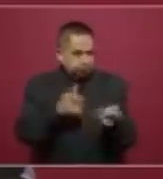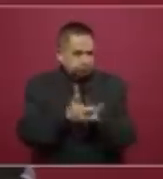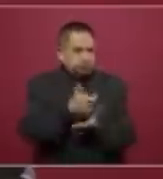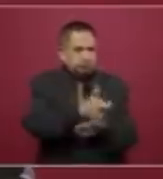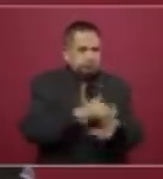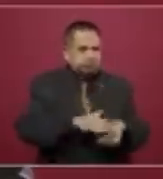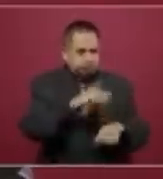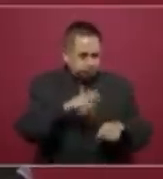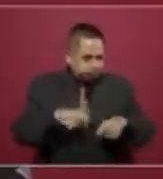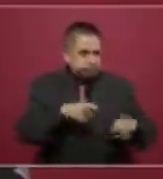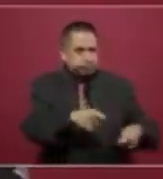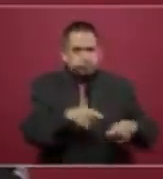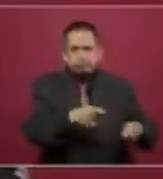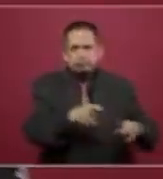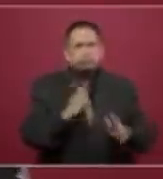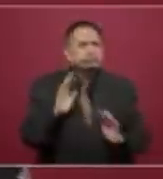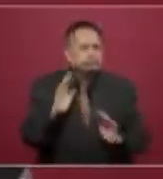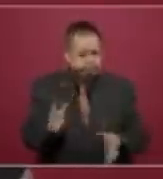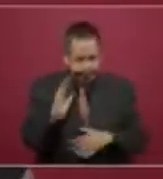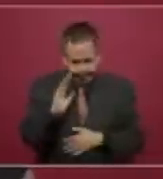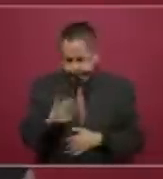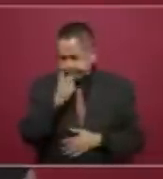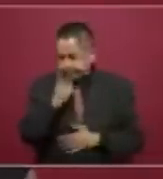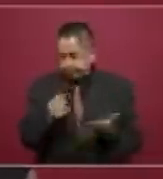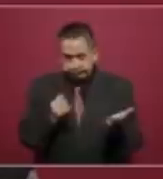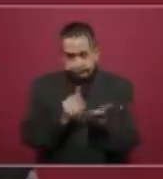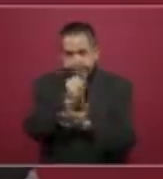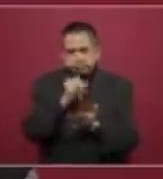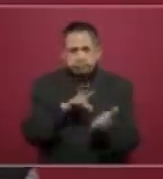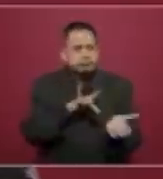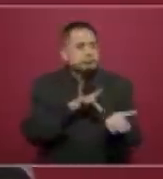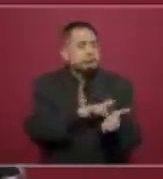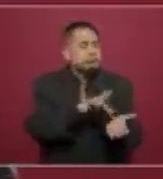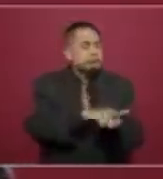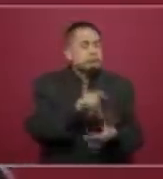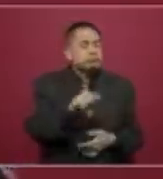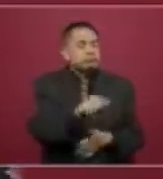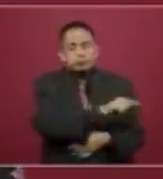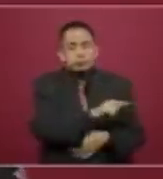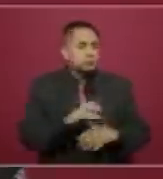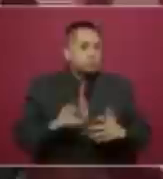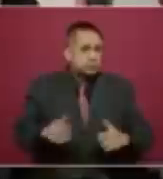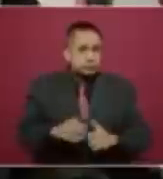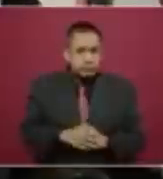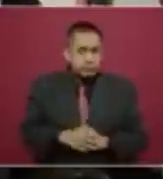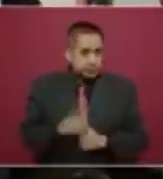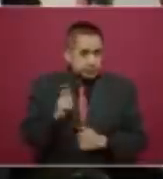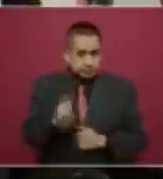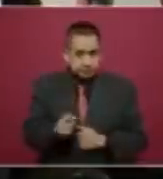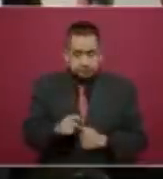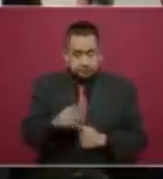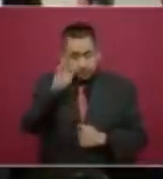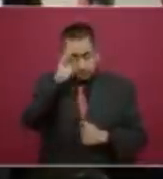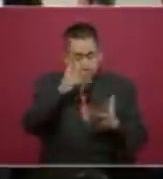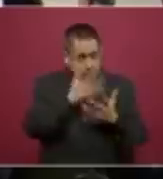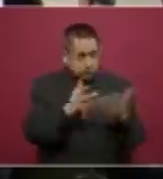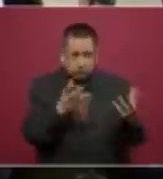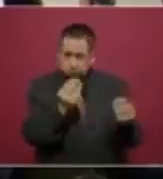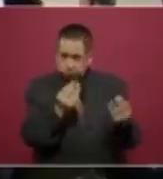esto como apoyo a los productores, que es la inmensa